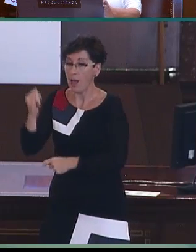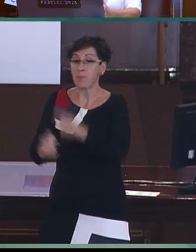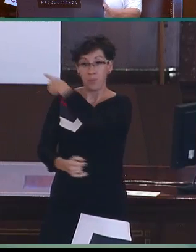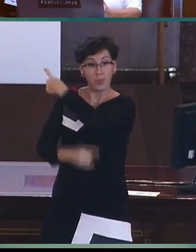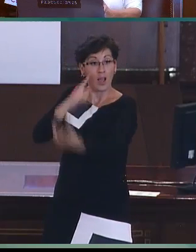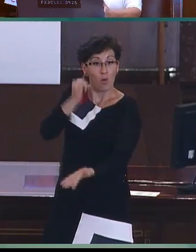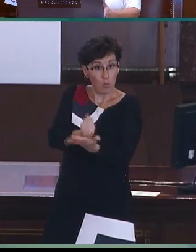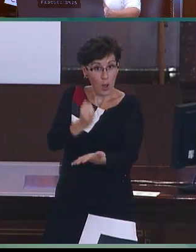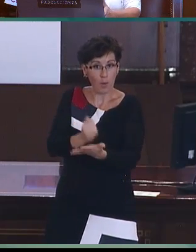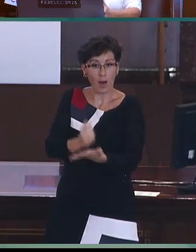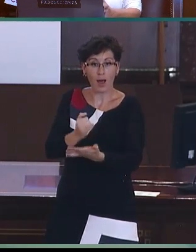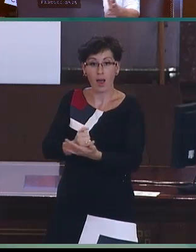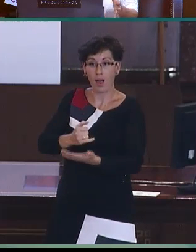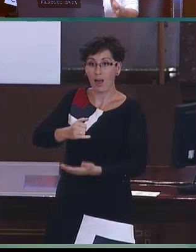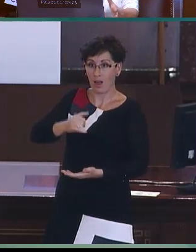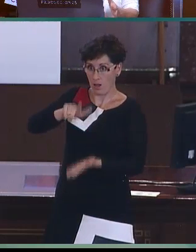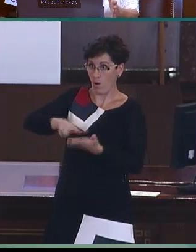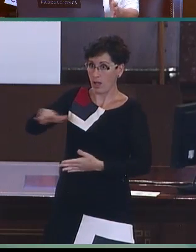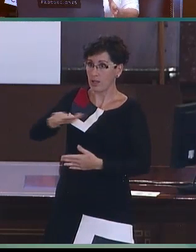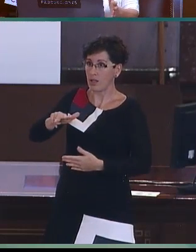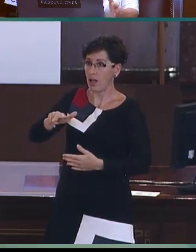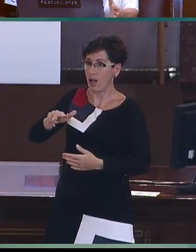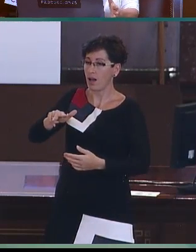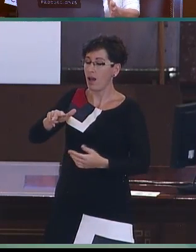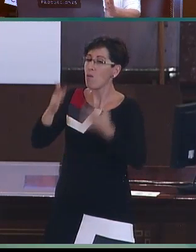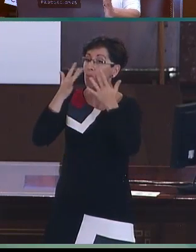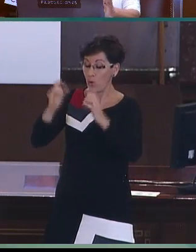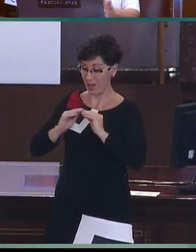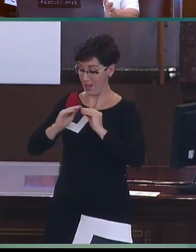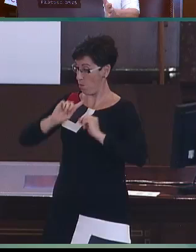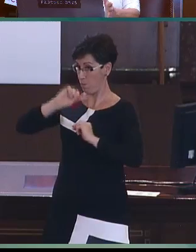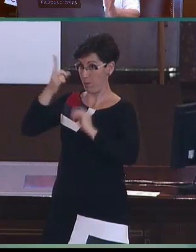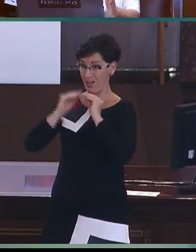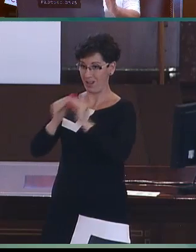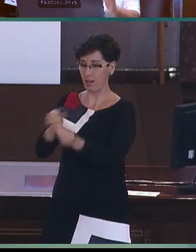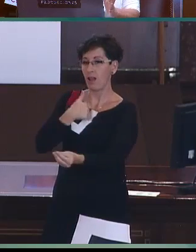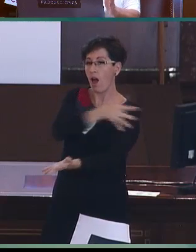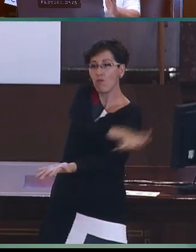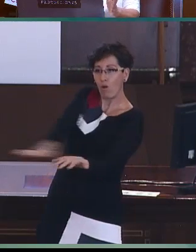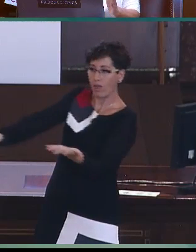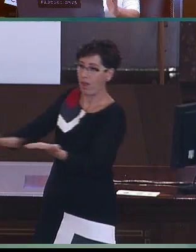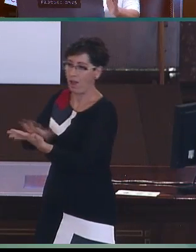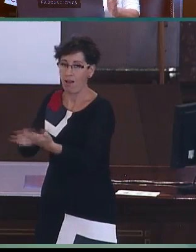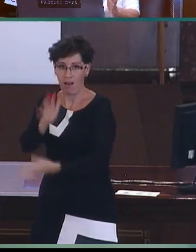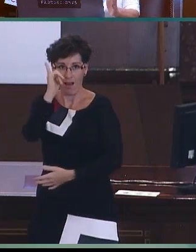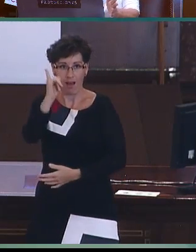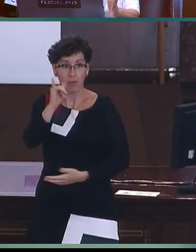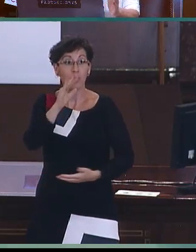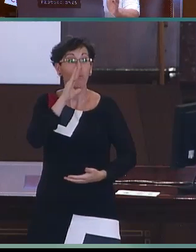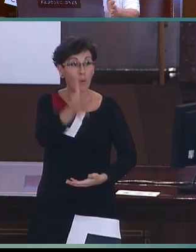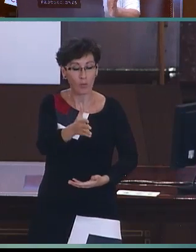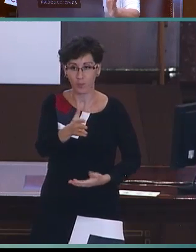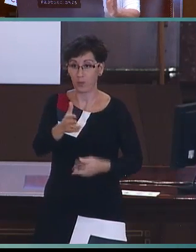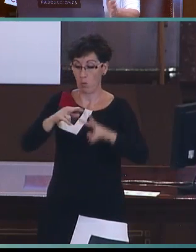castellana, tuvo ya la influencia en su primera elaboración de la lengua de signos. ¿Por qué? Porque el primer borrador que se elaboró de la